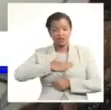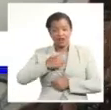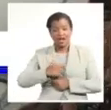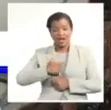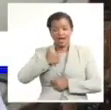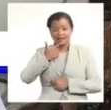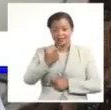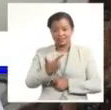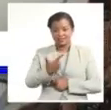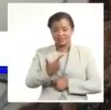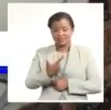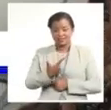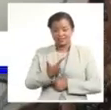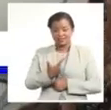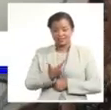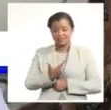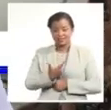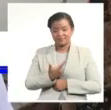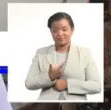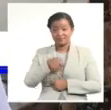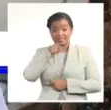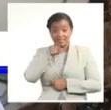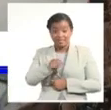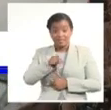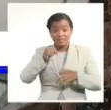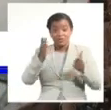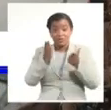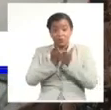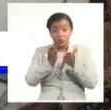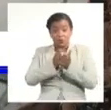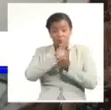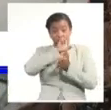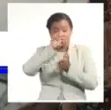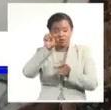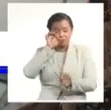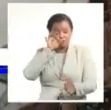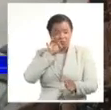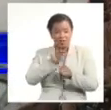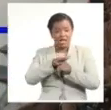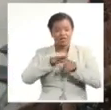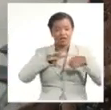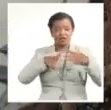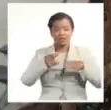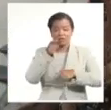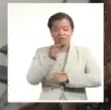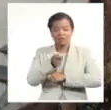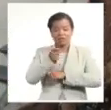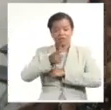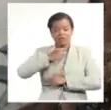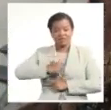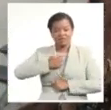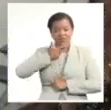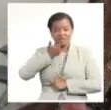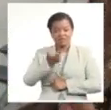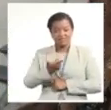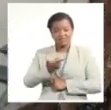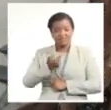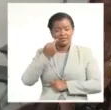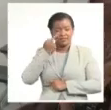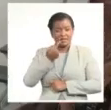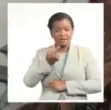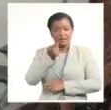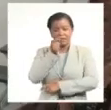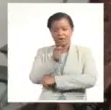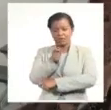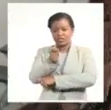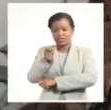centro que fue la semilla, que fue el inicio de su sistema de enseñanza artística, por lo que han pasado